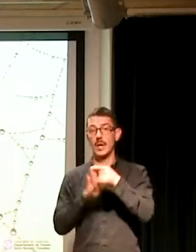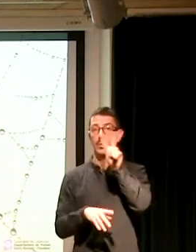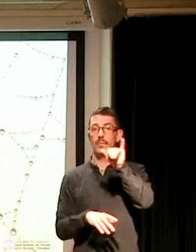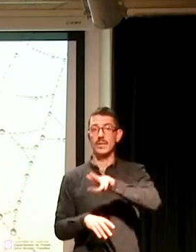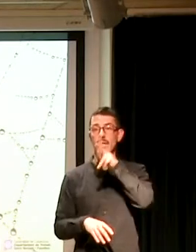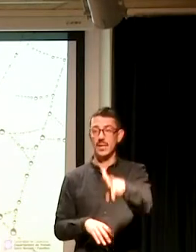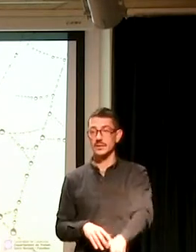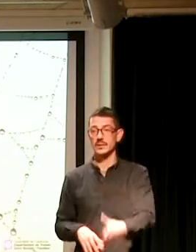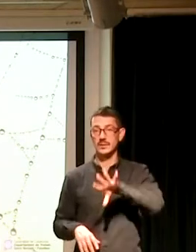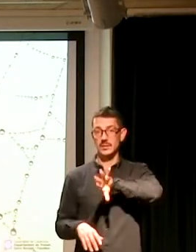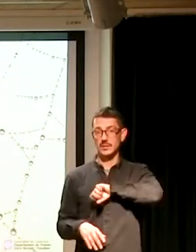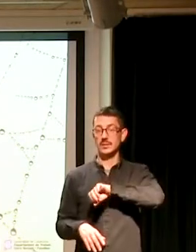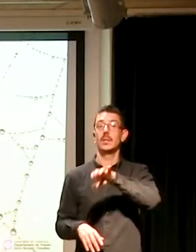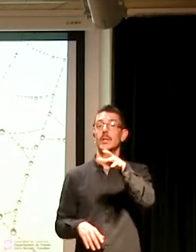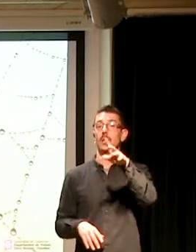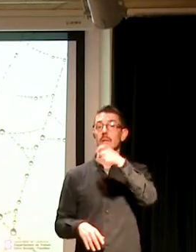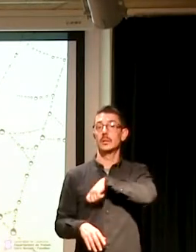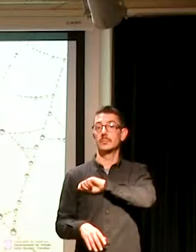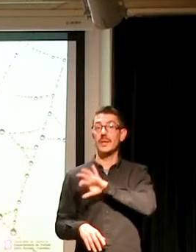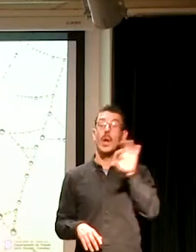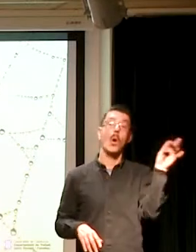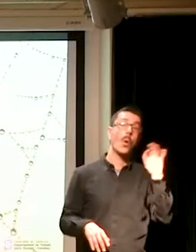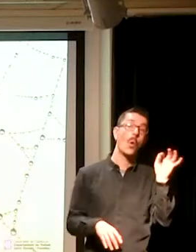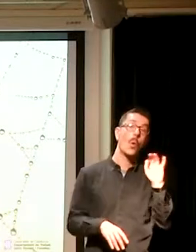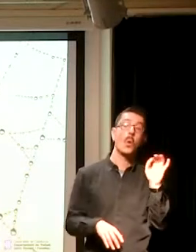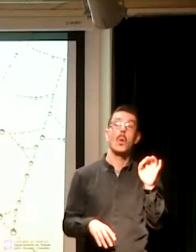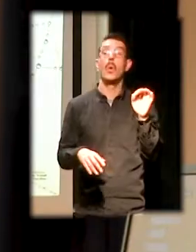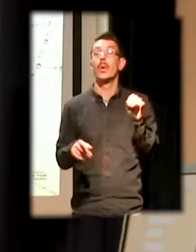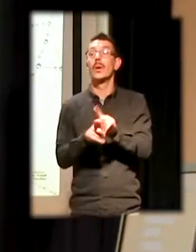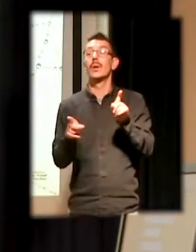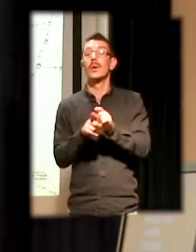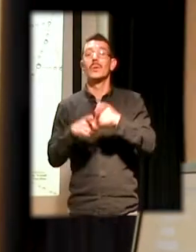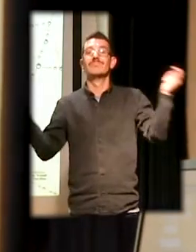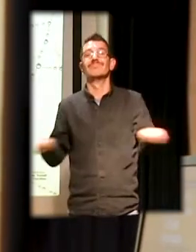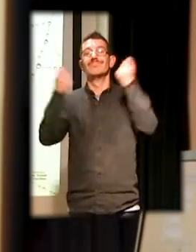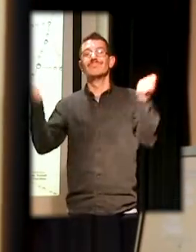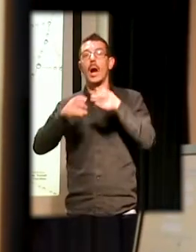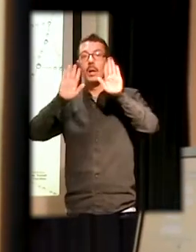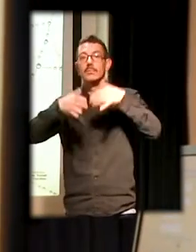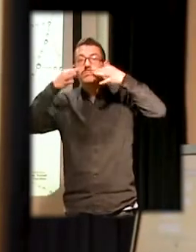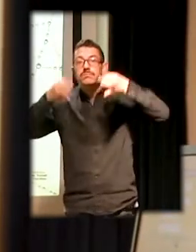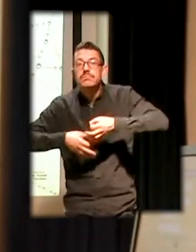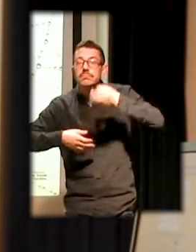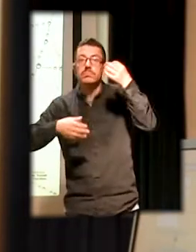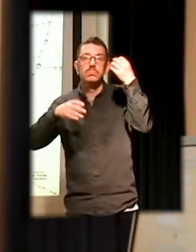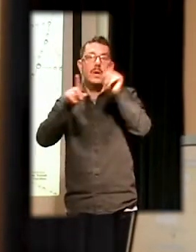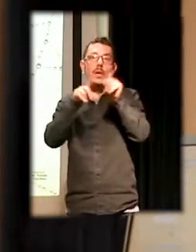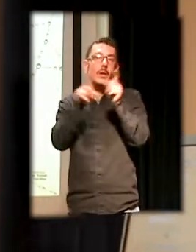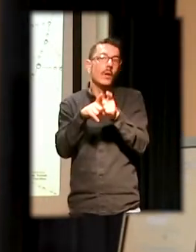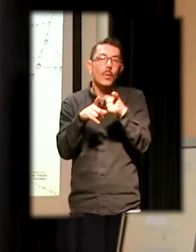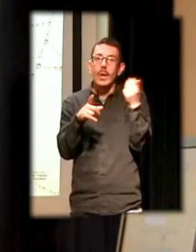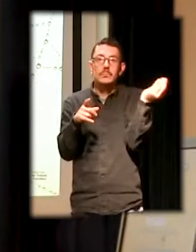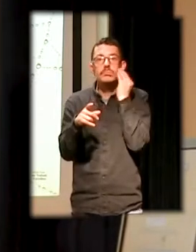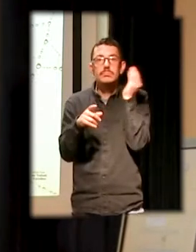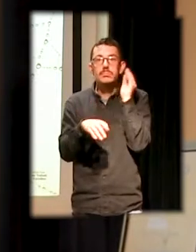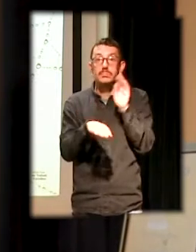invisibiliza o cómo se vende humo cuando se quiere hablar o se quiere hacer políticas para la población migrante, cuando